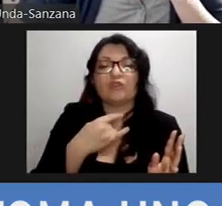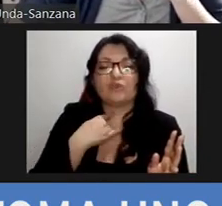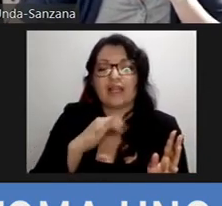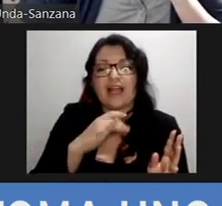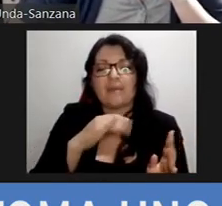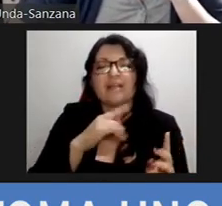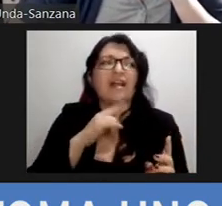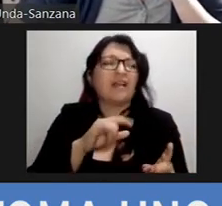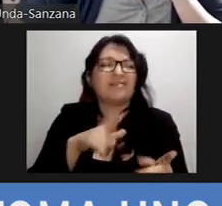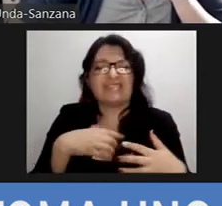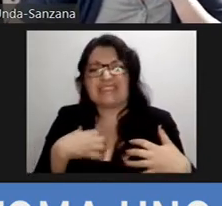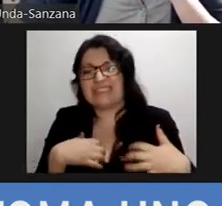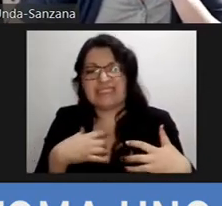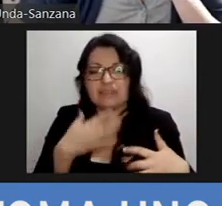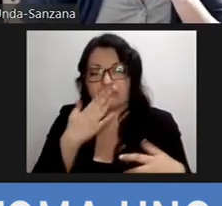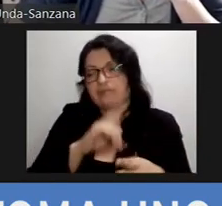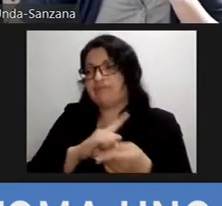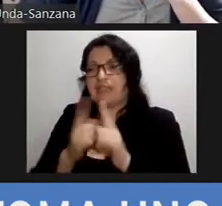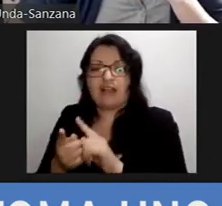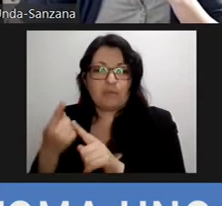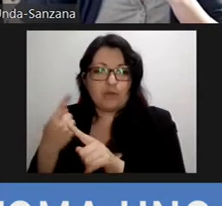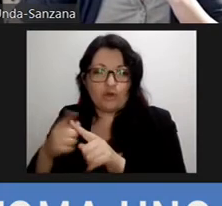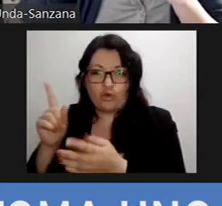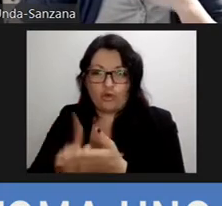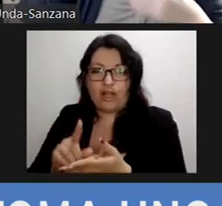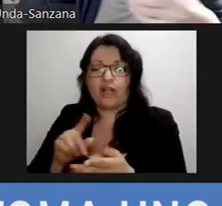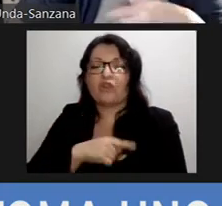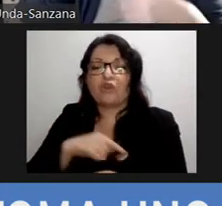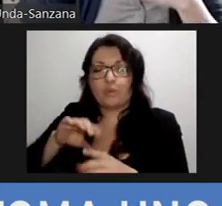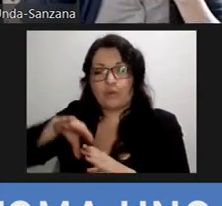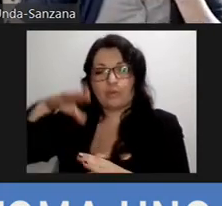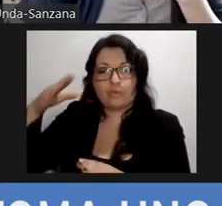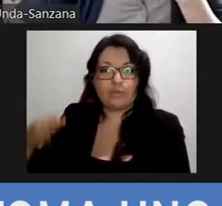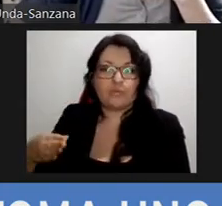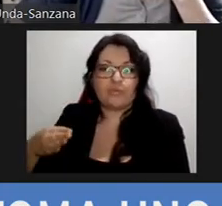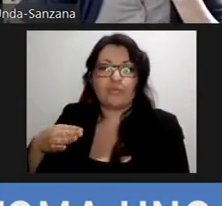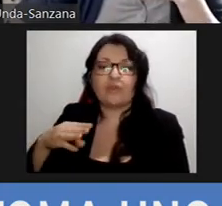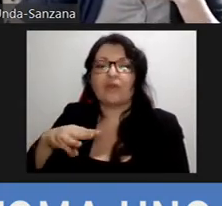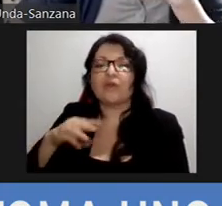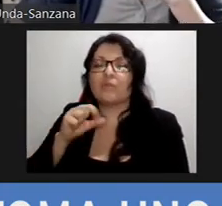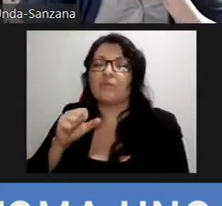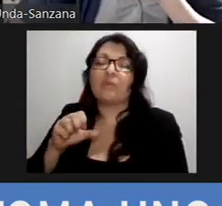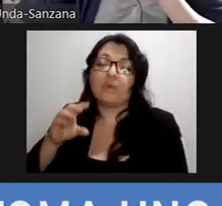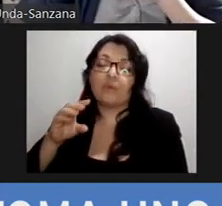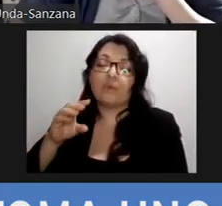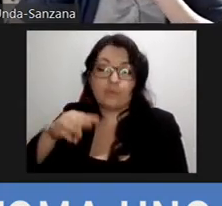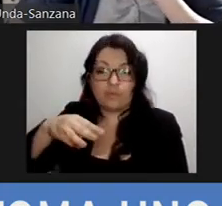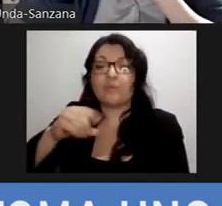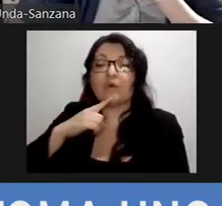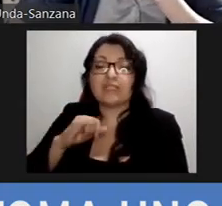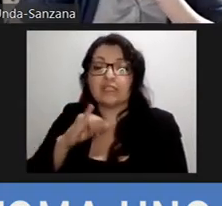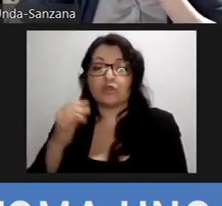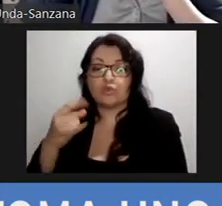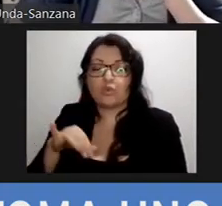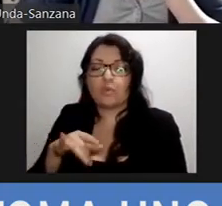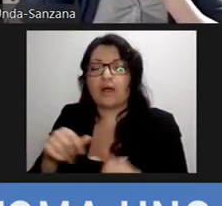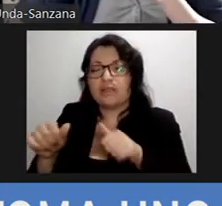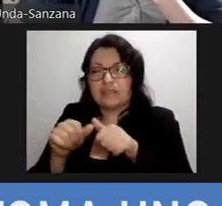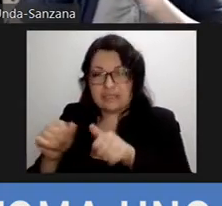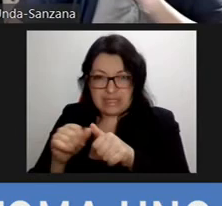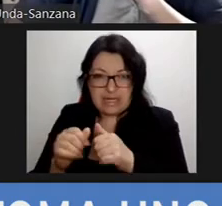entonces trasladarse a un lugar que se llama Montezuma, que está al sur de Calama, a pocos kilómetros al sur de